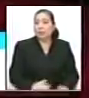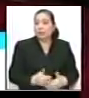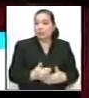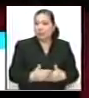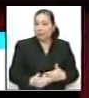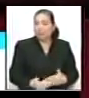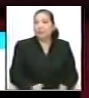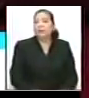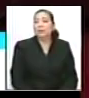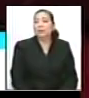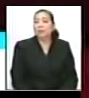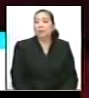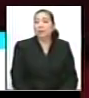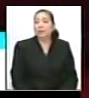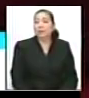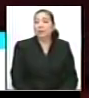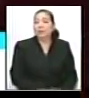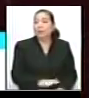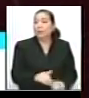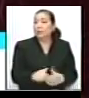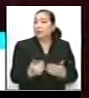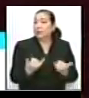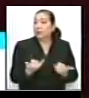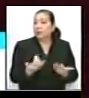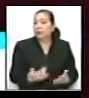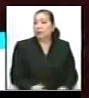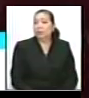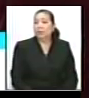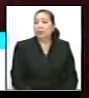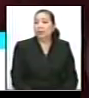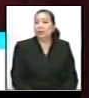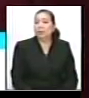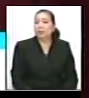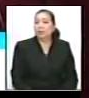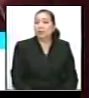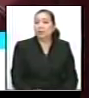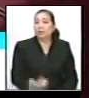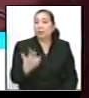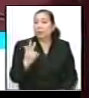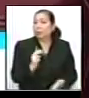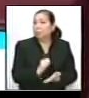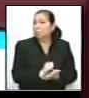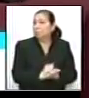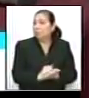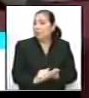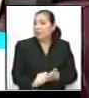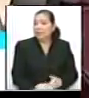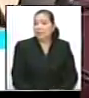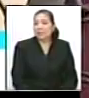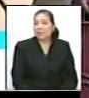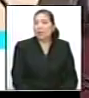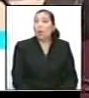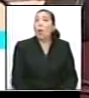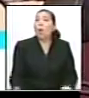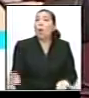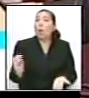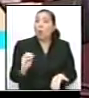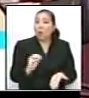adelantado a todo ello, se le ocurre dentro de 3 meses,